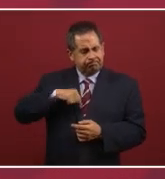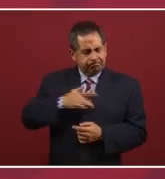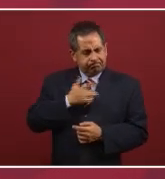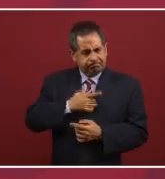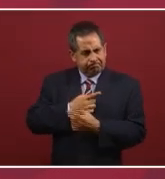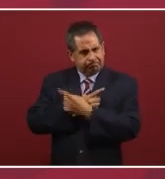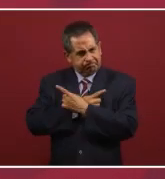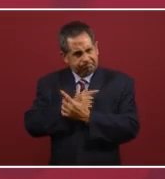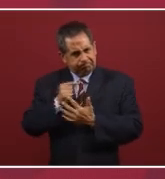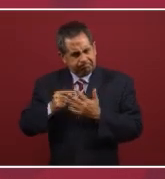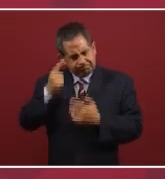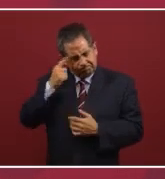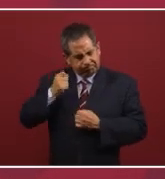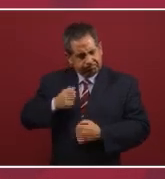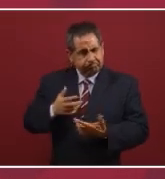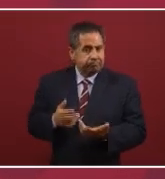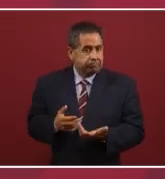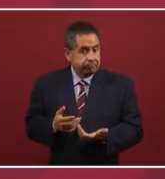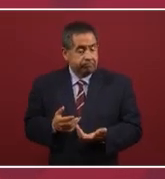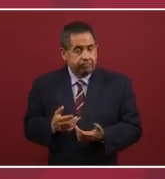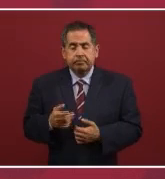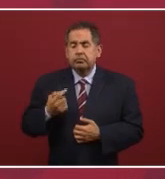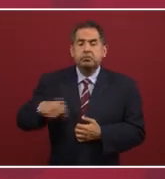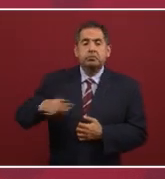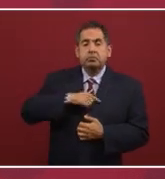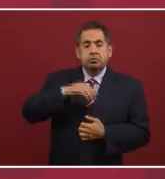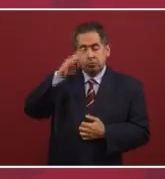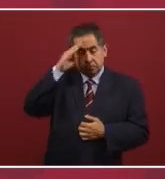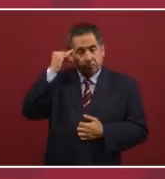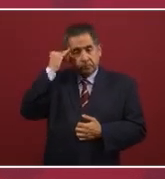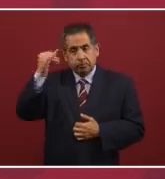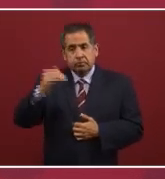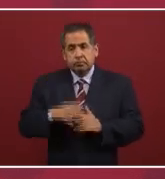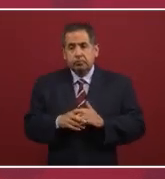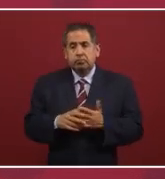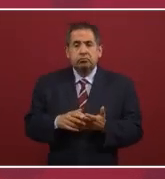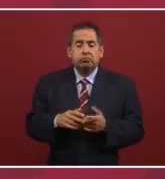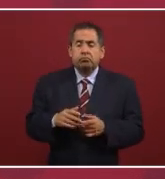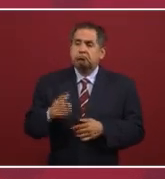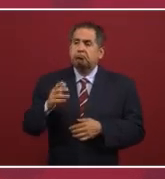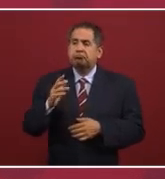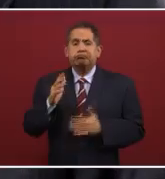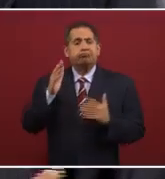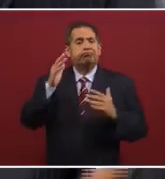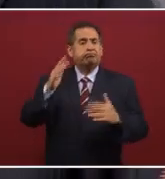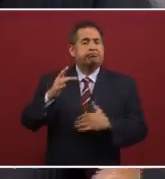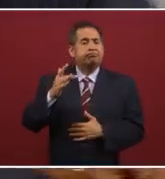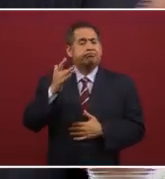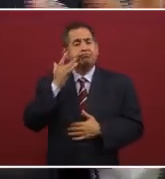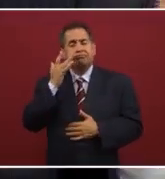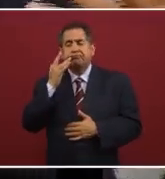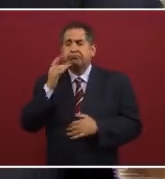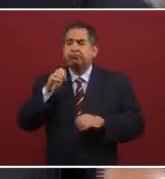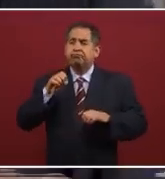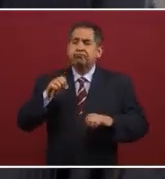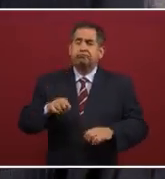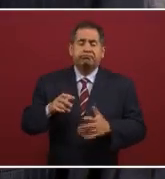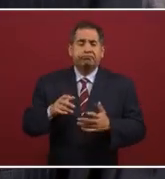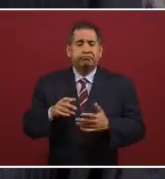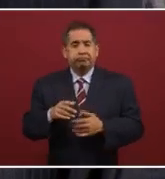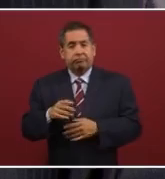Nosotros sostenemos que nadie puede aspirar a lo superfluo mientras